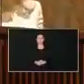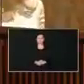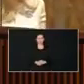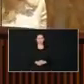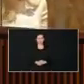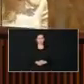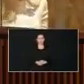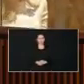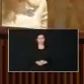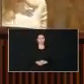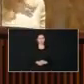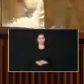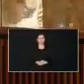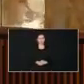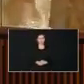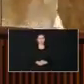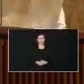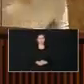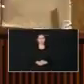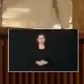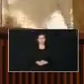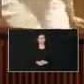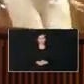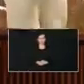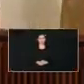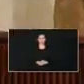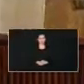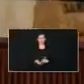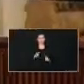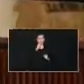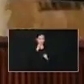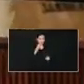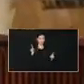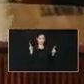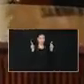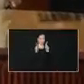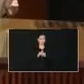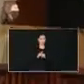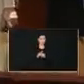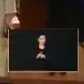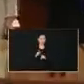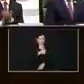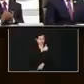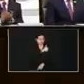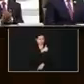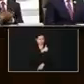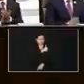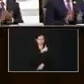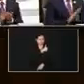La misma atención he recibido del primer ministro de Canadá,